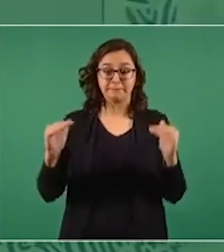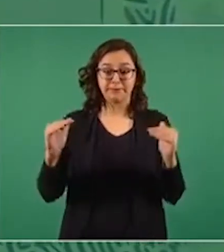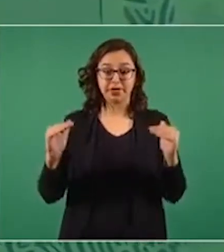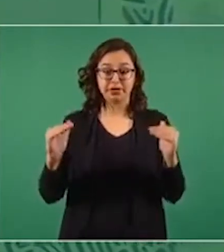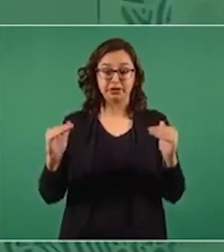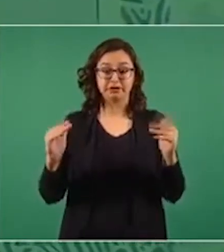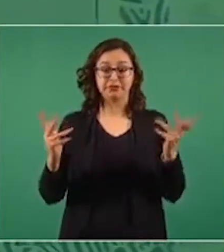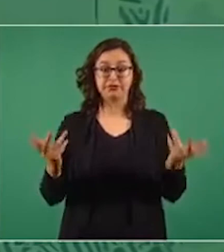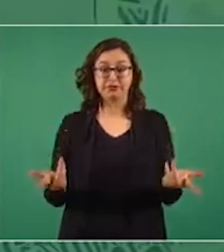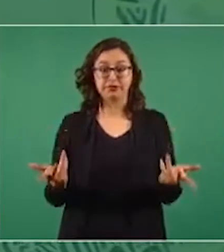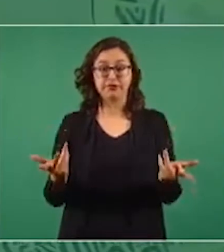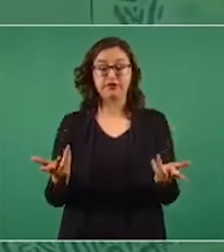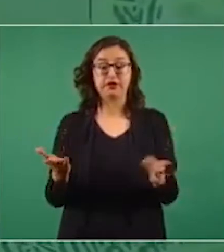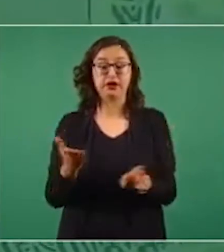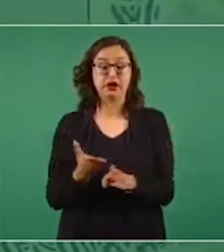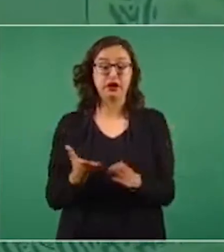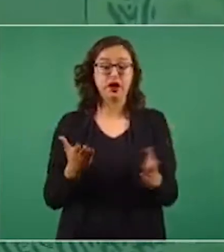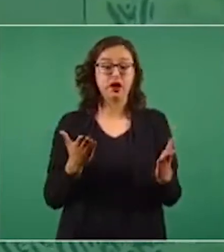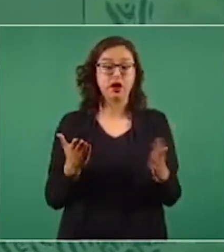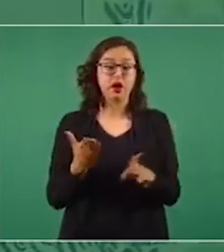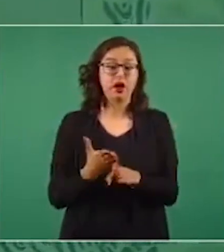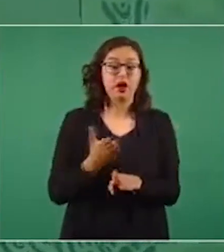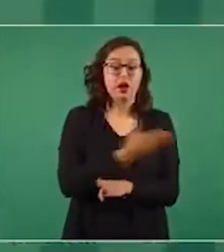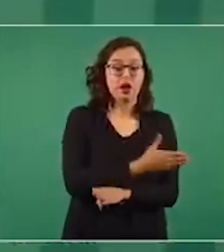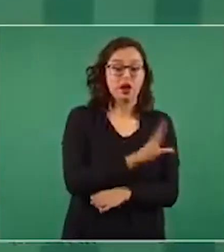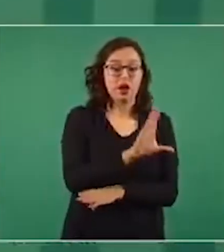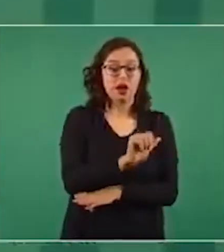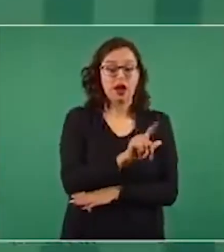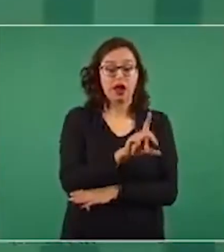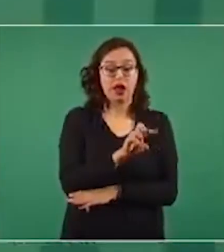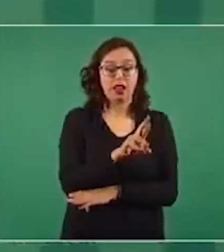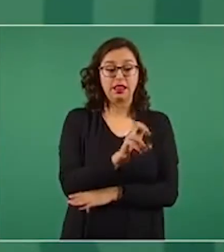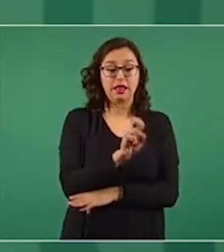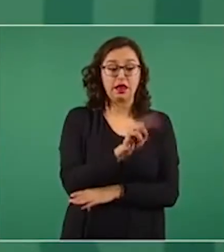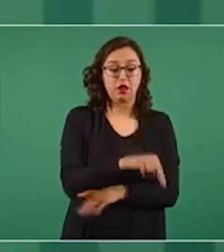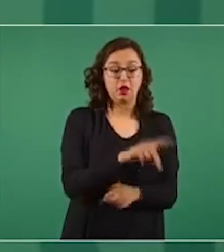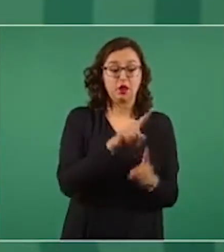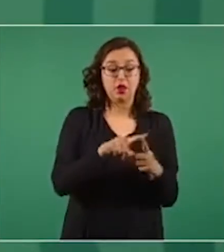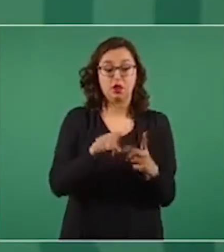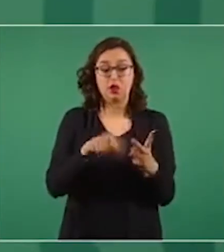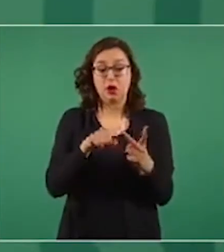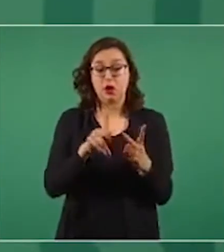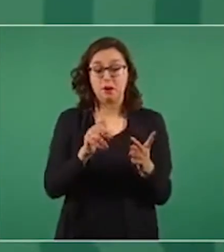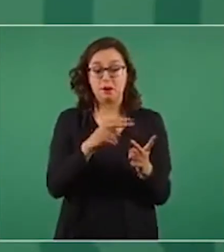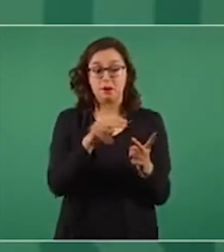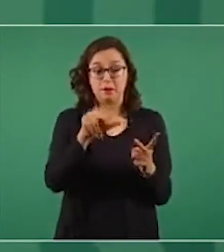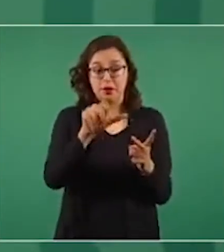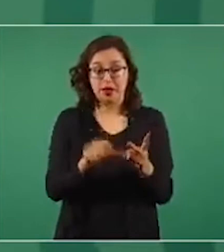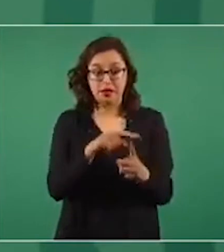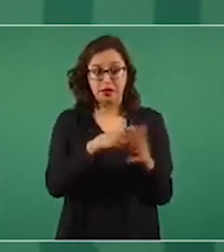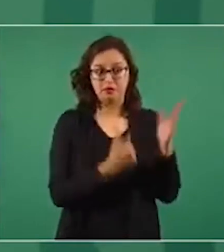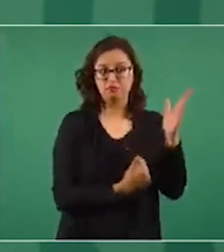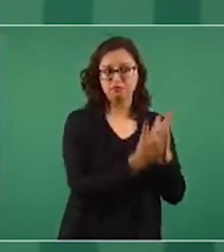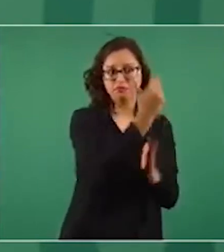durante el gobierno de el presidente calderón y durante el gobierno de peña nieto